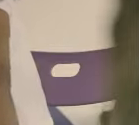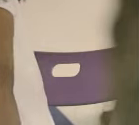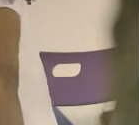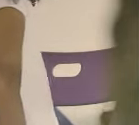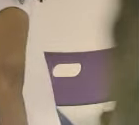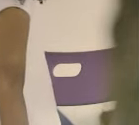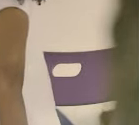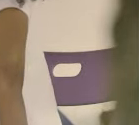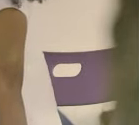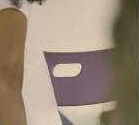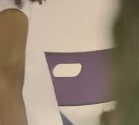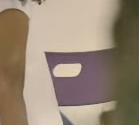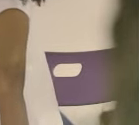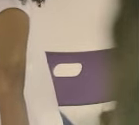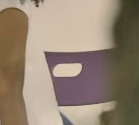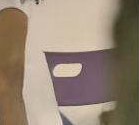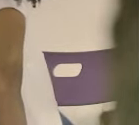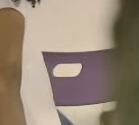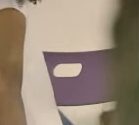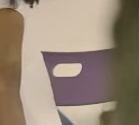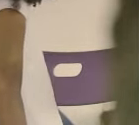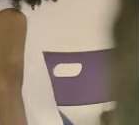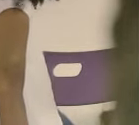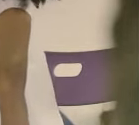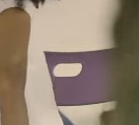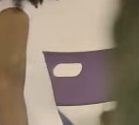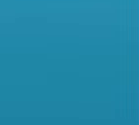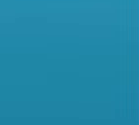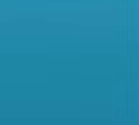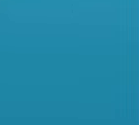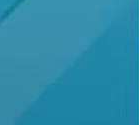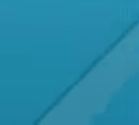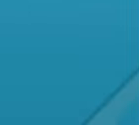Sigue con Amaneciendo.